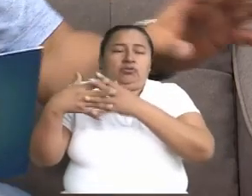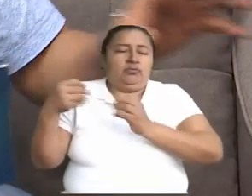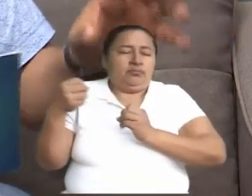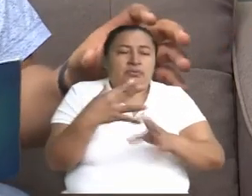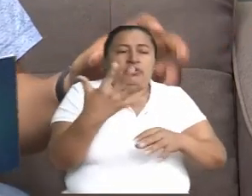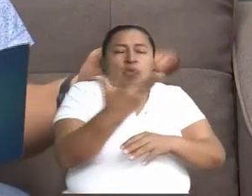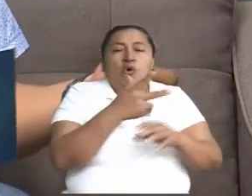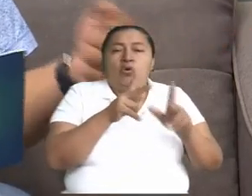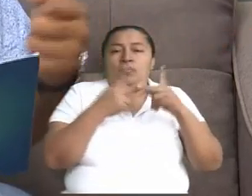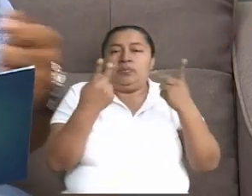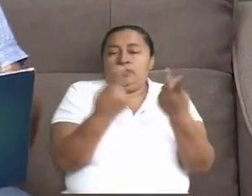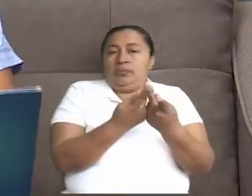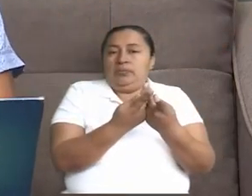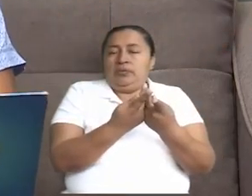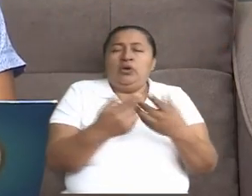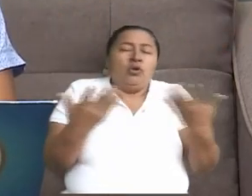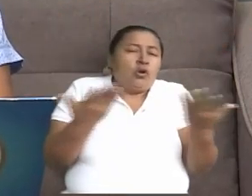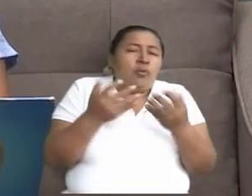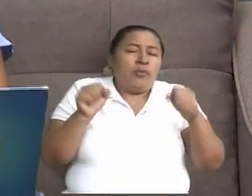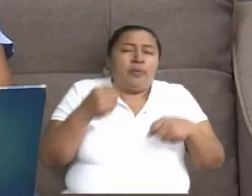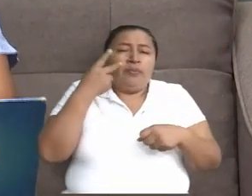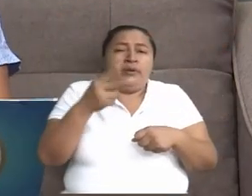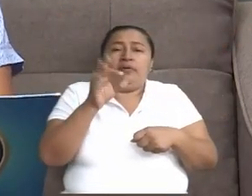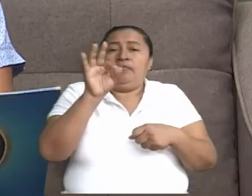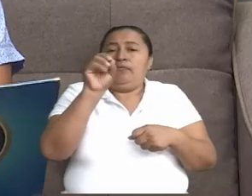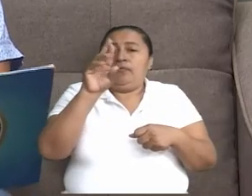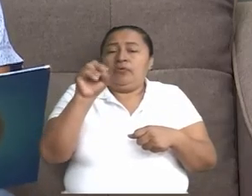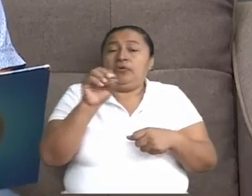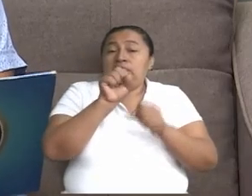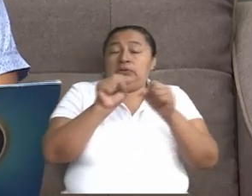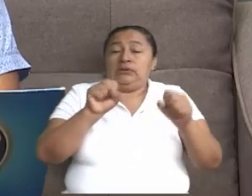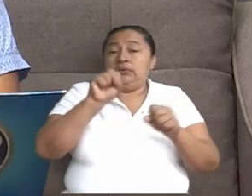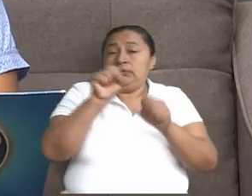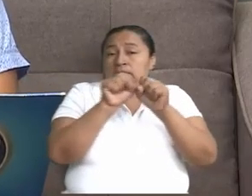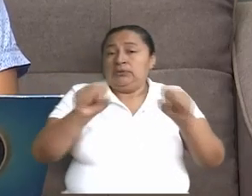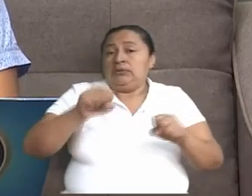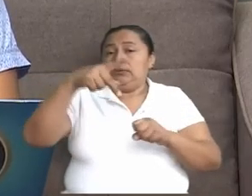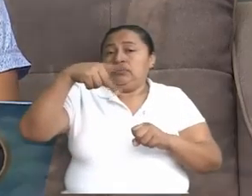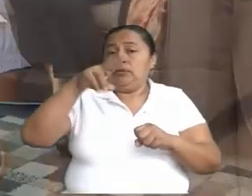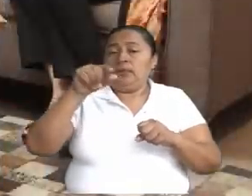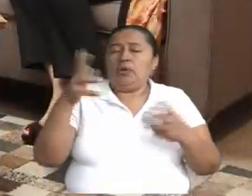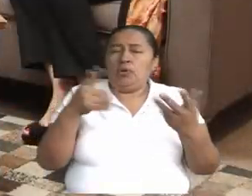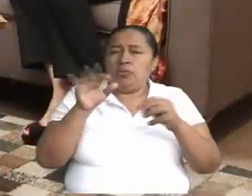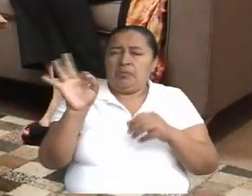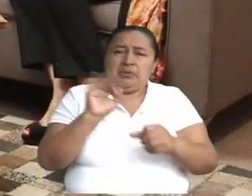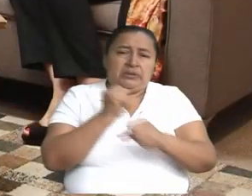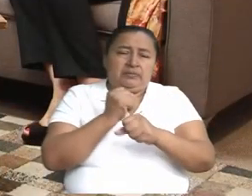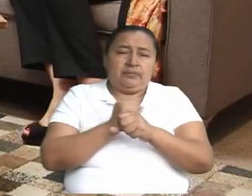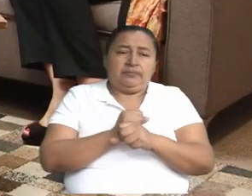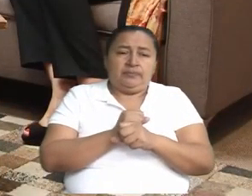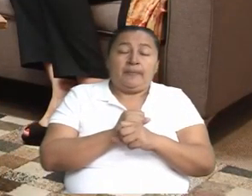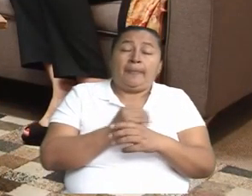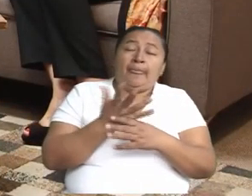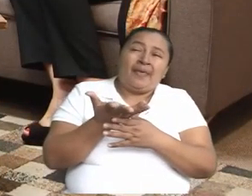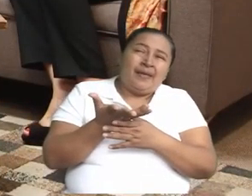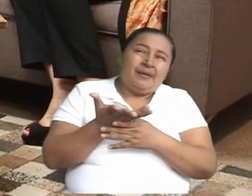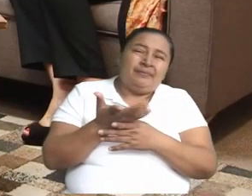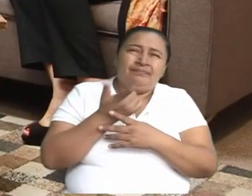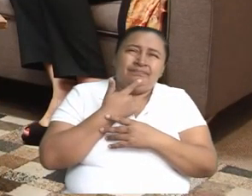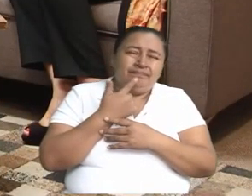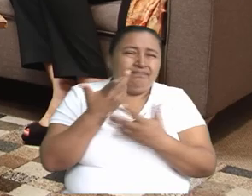¿Cómo podemos entender el reaccionar del Foro de Sao Paulo ante esta arremetida de los Estados Unidos? Mira, el Foro de Sao Paulo no es un